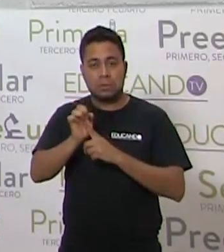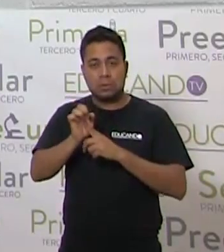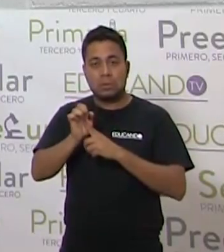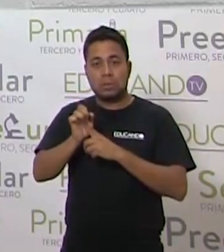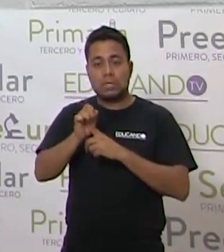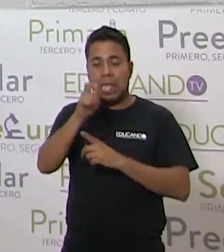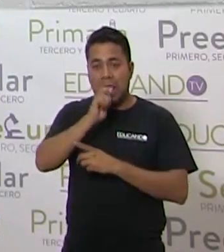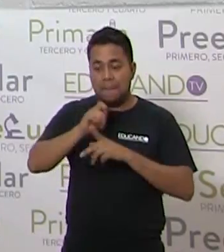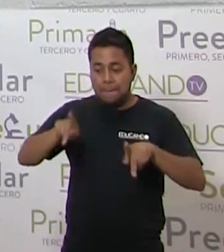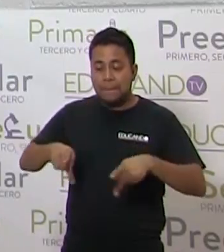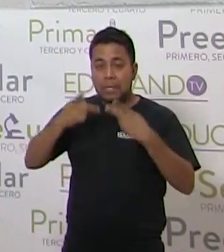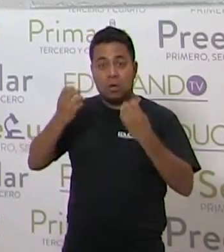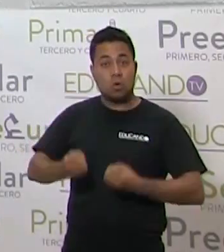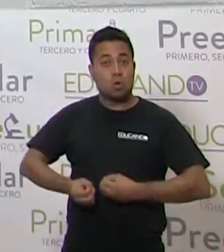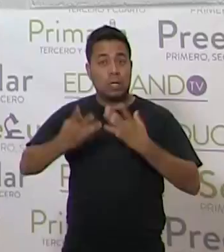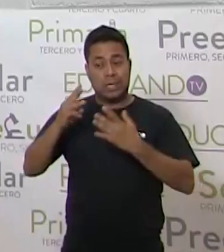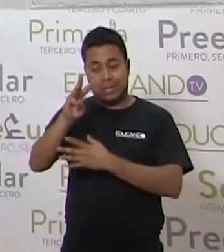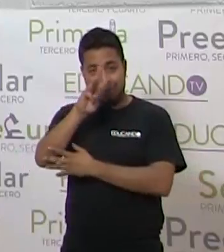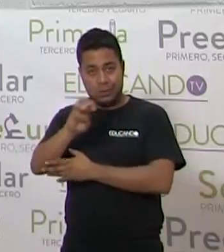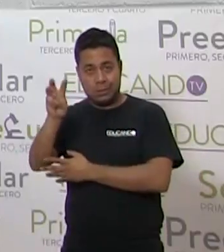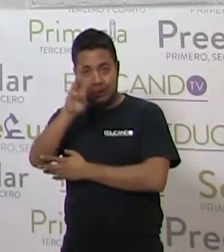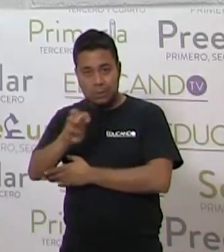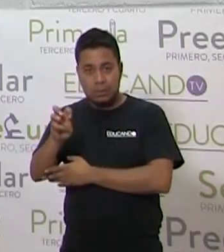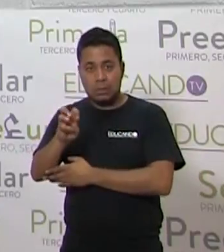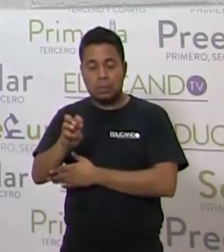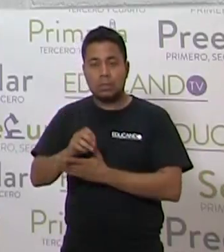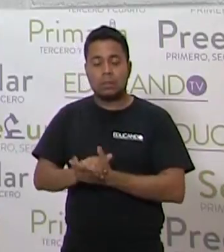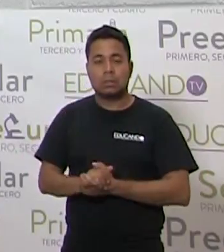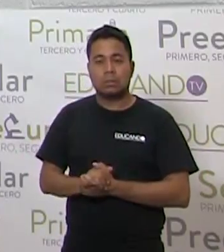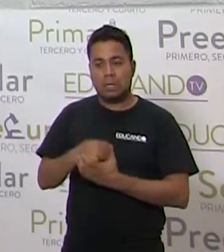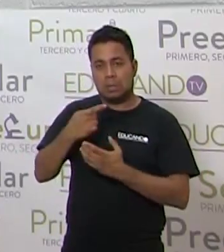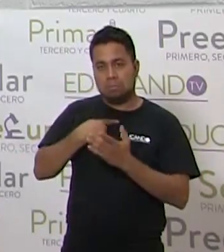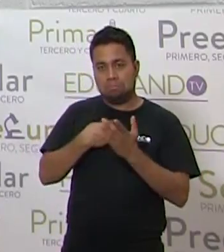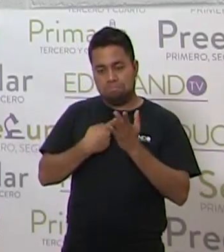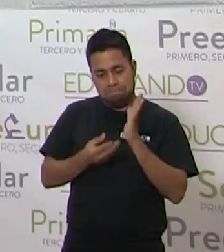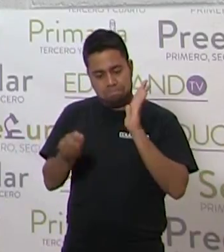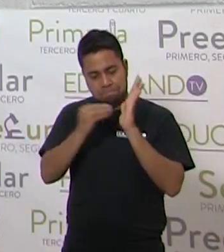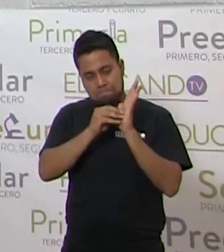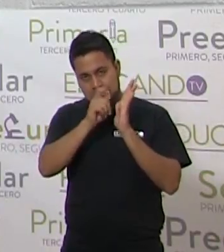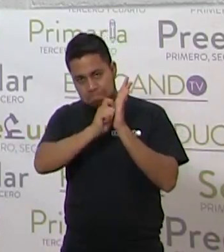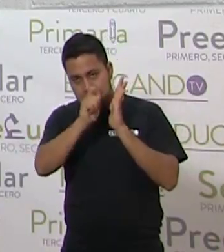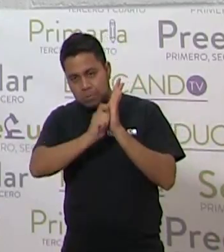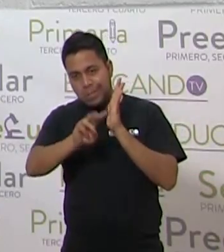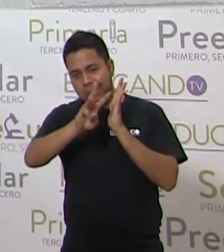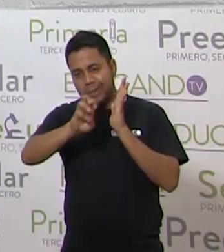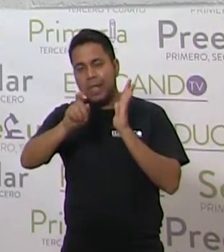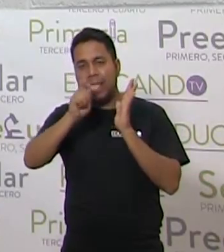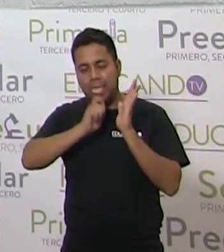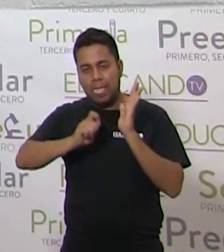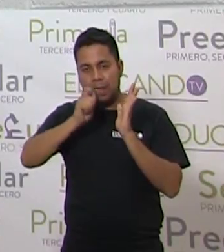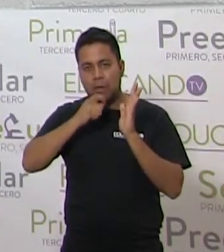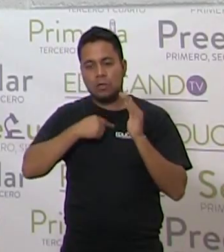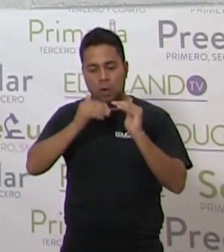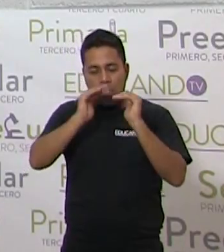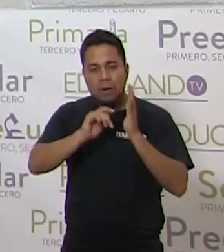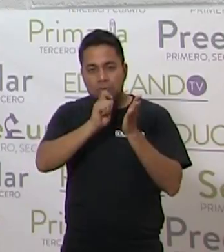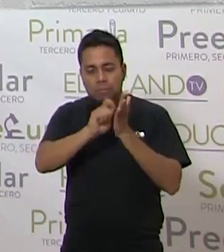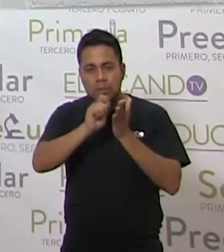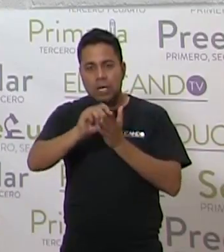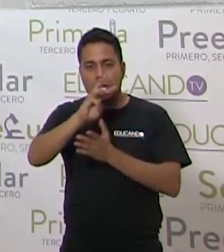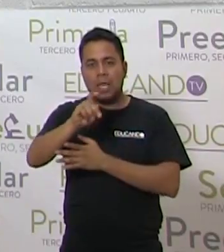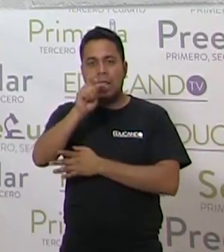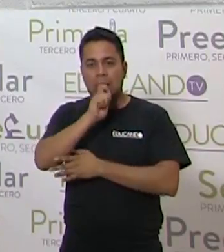vendieron 300 Ya hicimos el algoritmo y aquí le vamos a poner 300 paletas lo voy a poner acá abajo